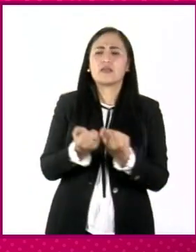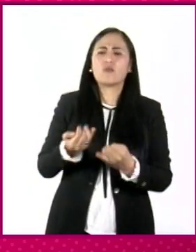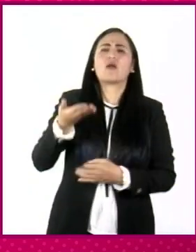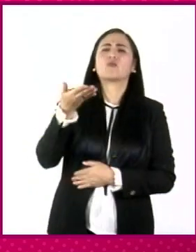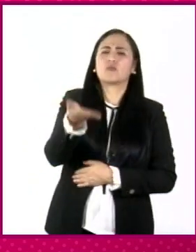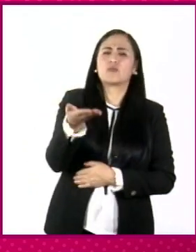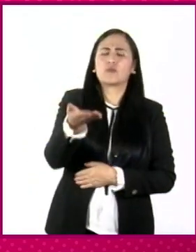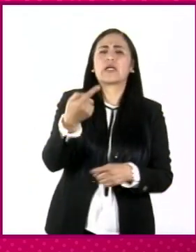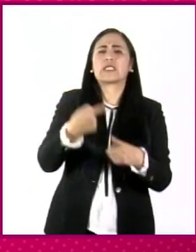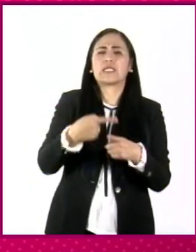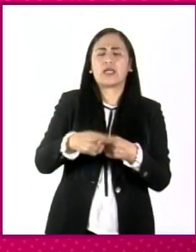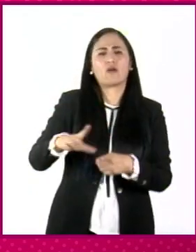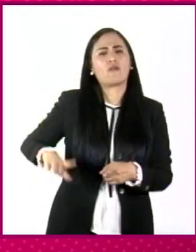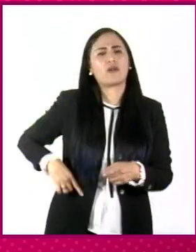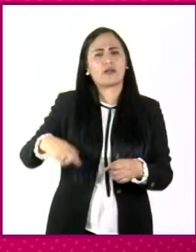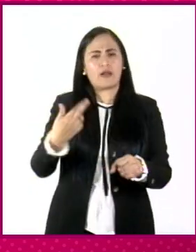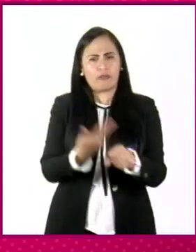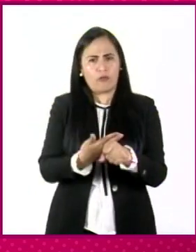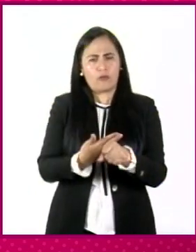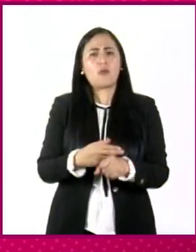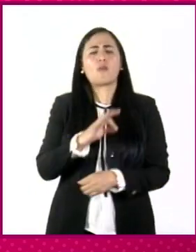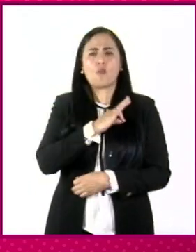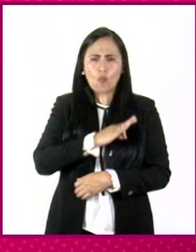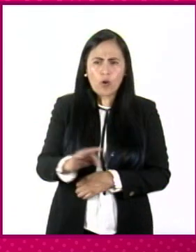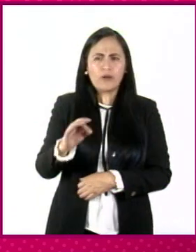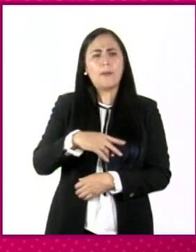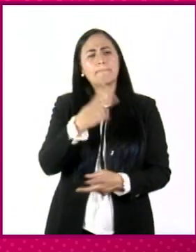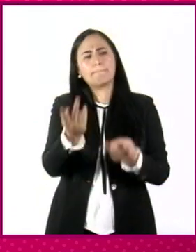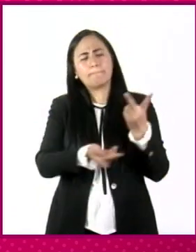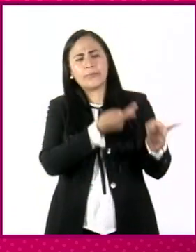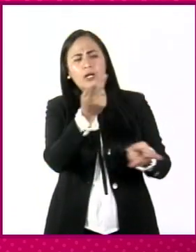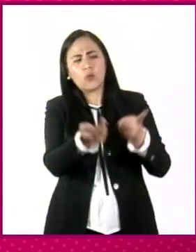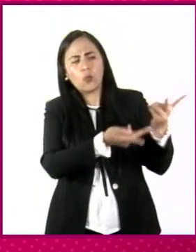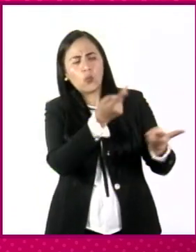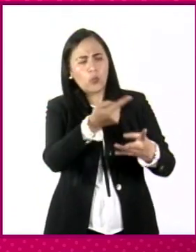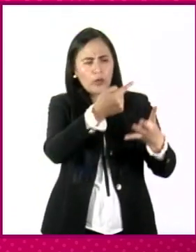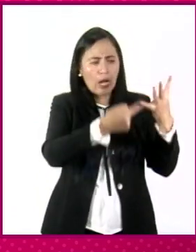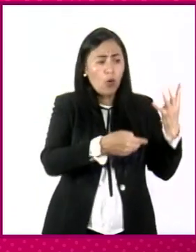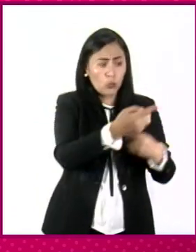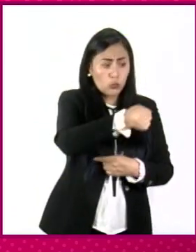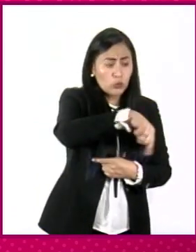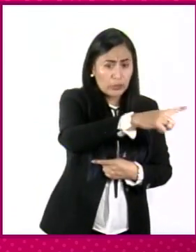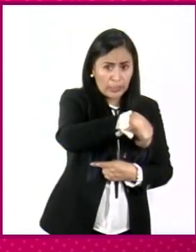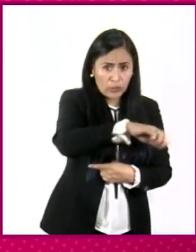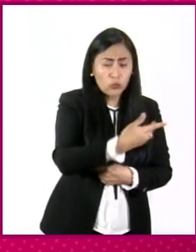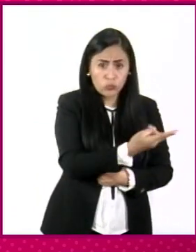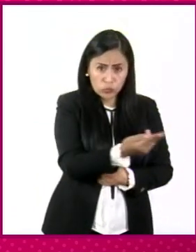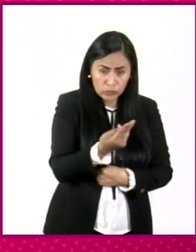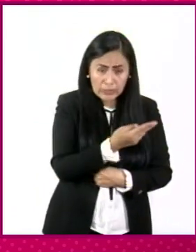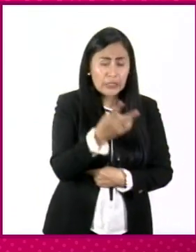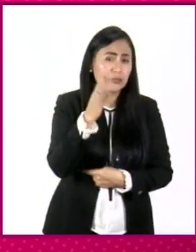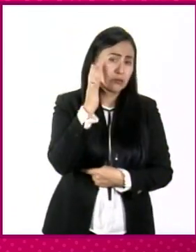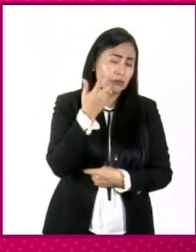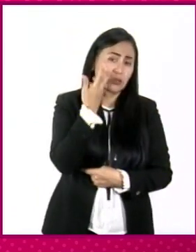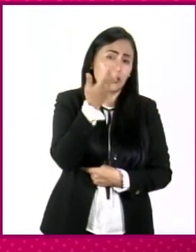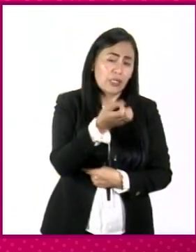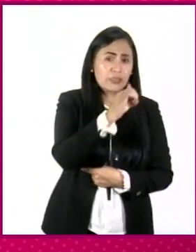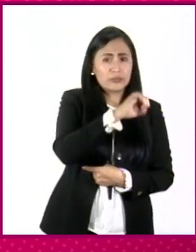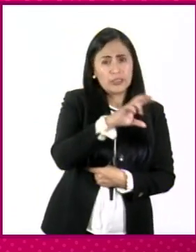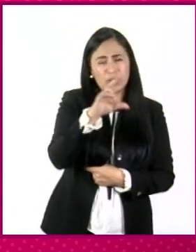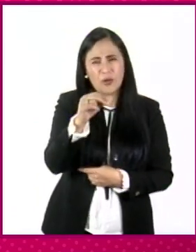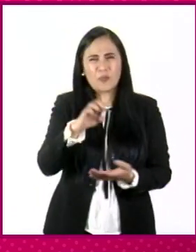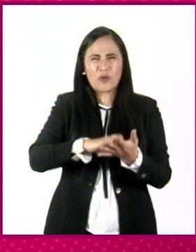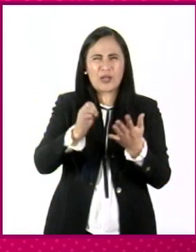un gobernante, ¿no? Un gobernante puede llamar a un referéndum, a una consulta popular. Como les comentaba anteriormente, en la década